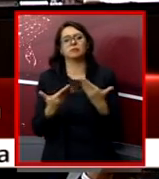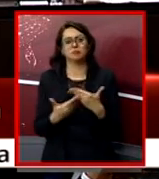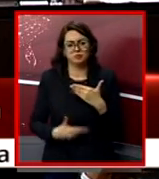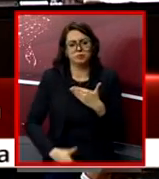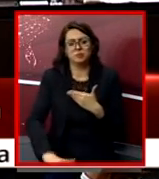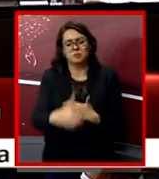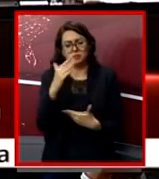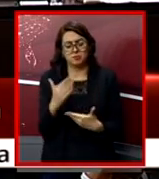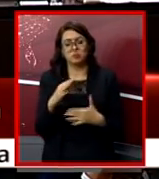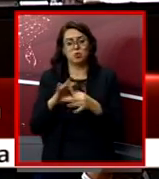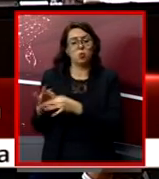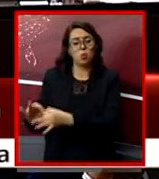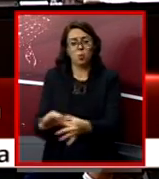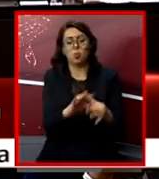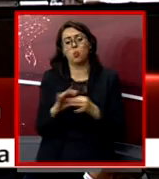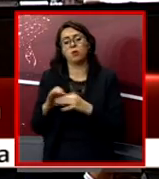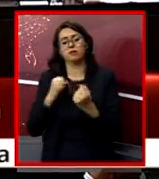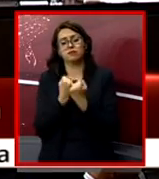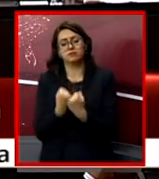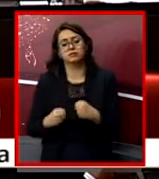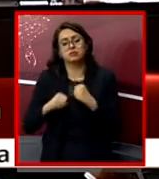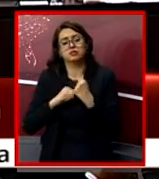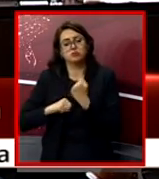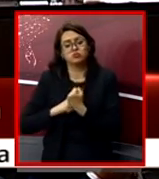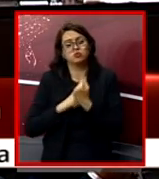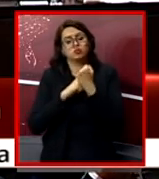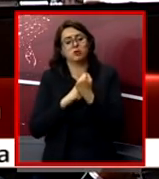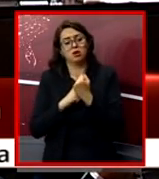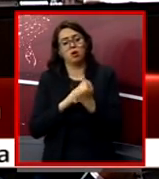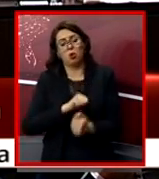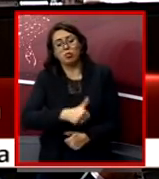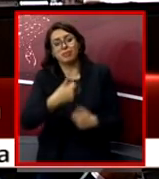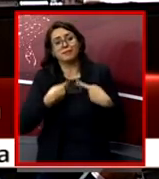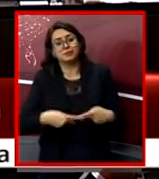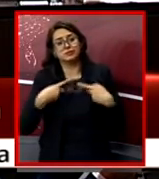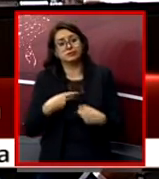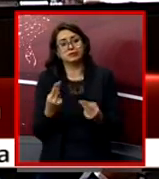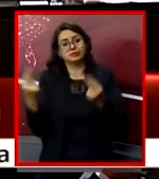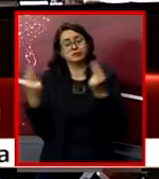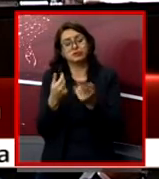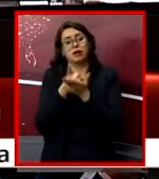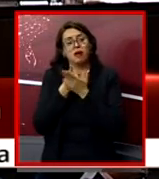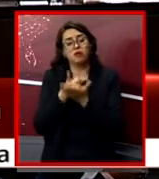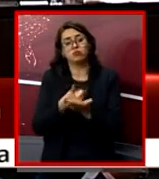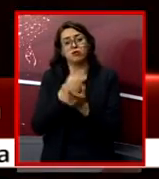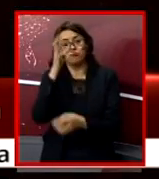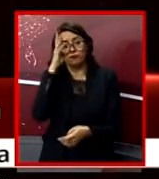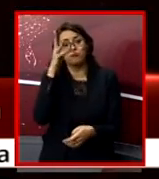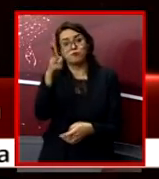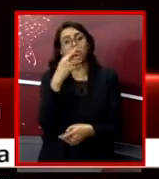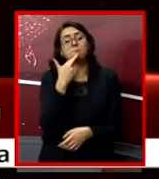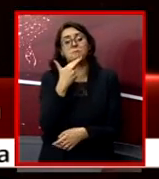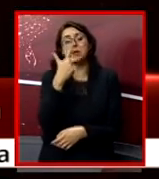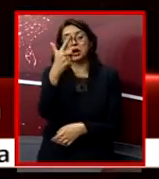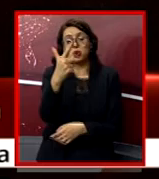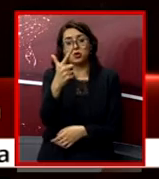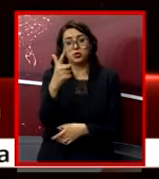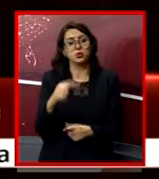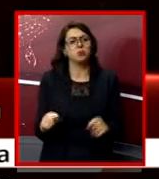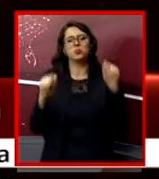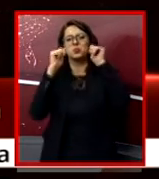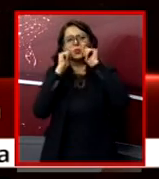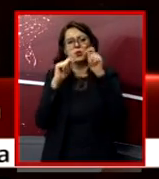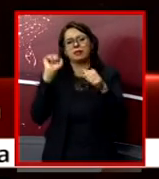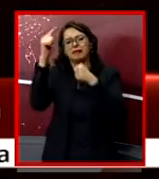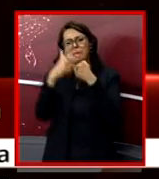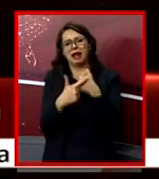une. Nos une la solidaridad, la idea de ayudar a quien lo necesita, la idea de un futuro mejor, pese a lo grande